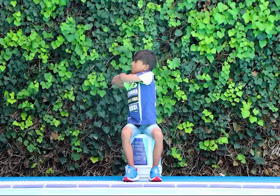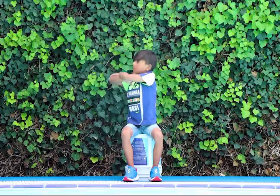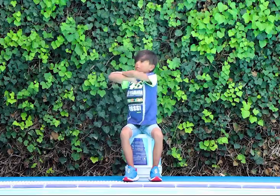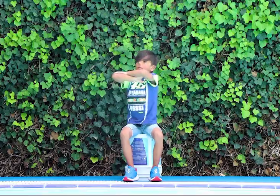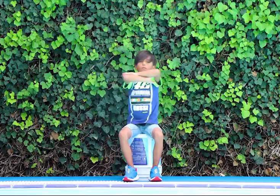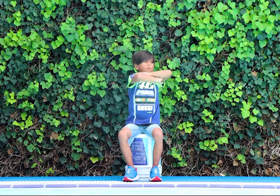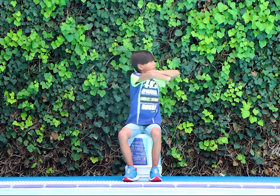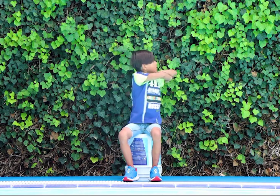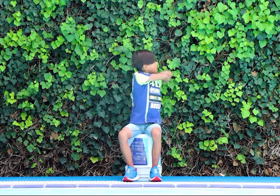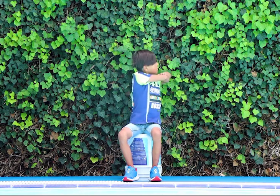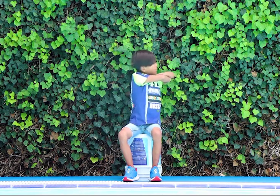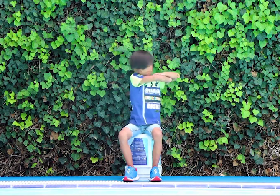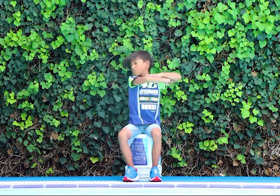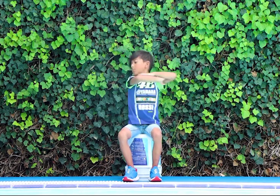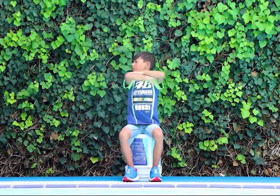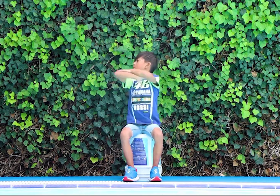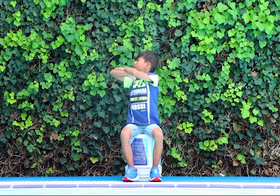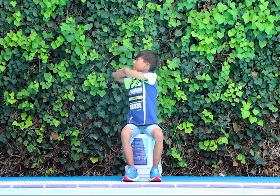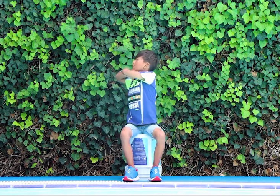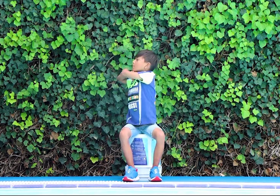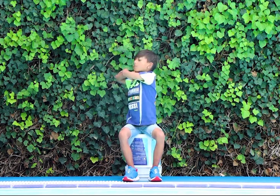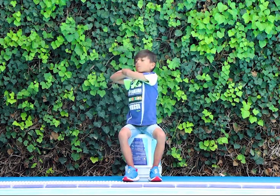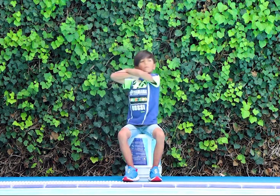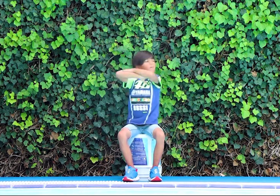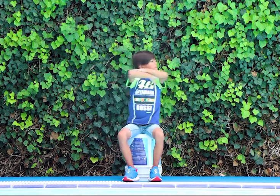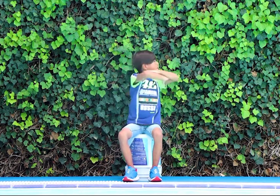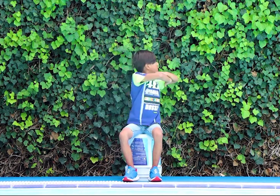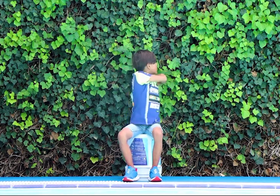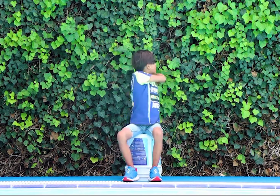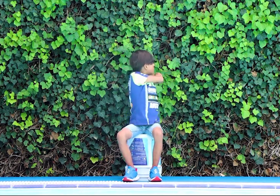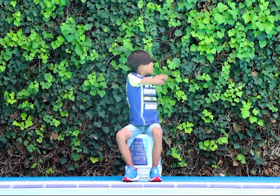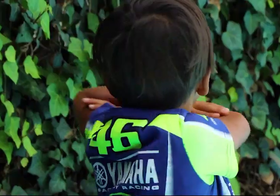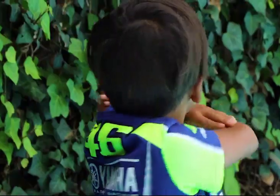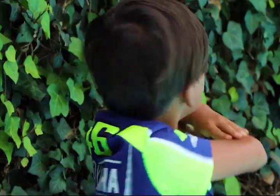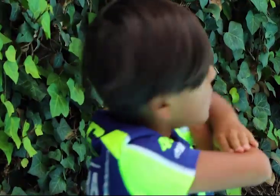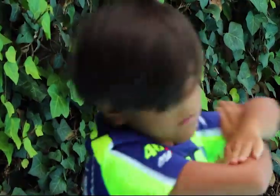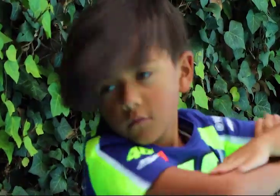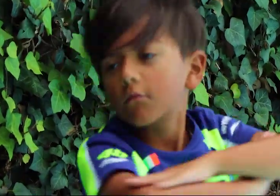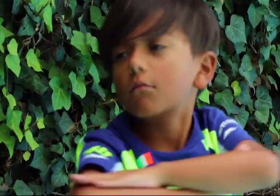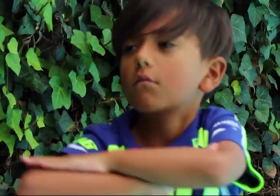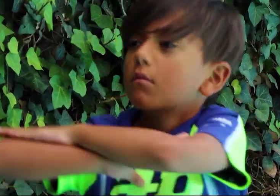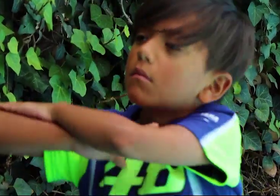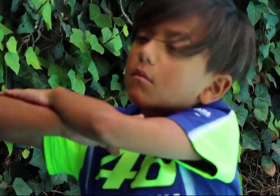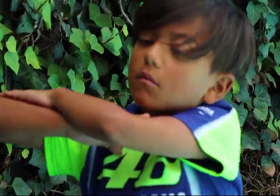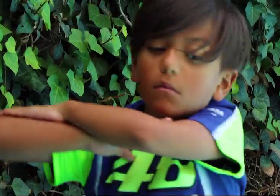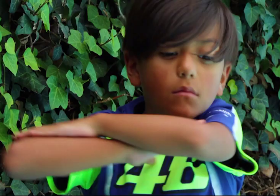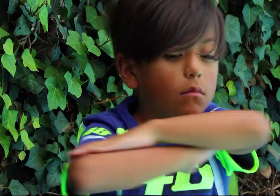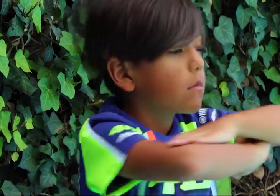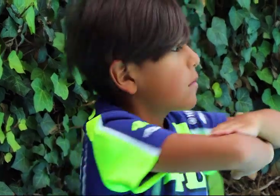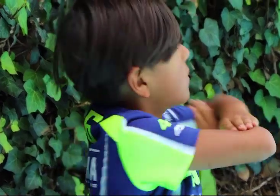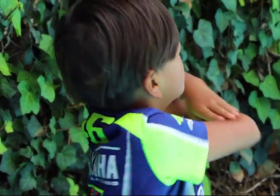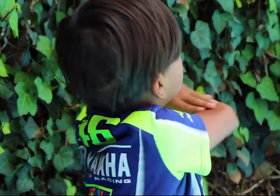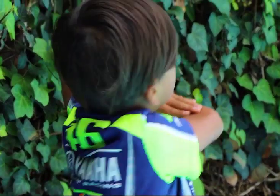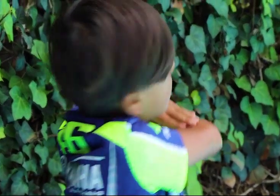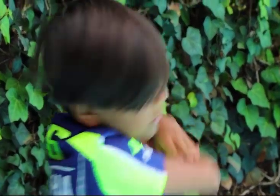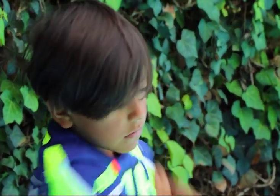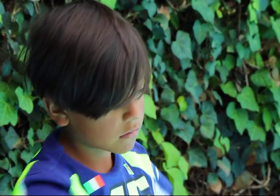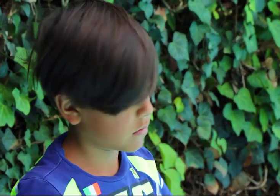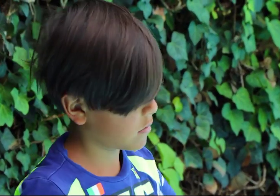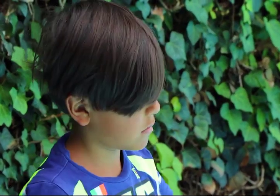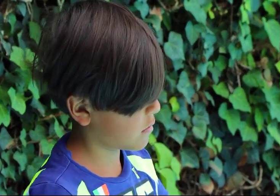derecha la espalda, acompañamos con la cabeza, muy bien, toda la torsión, bien, una más,